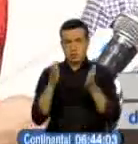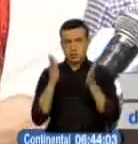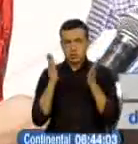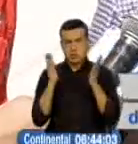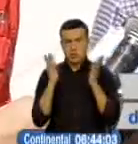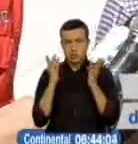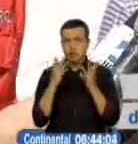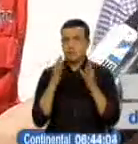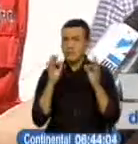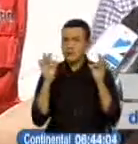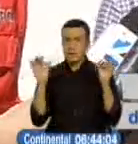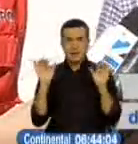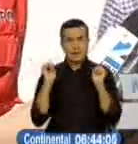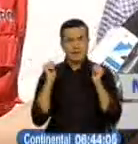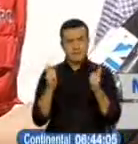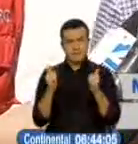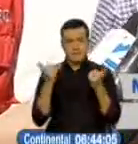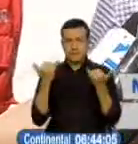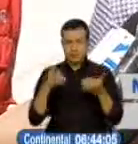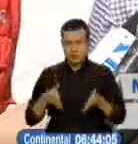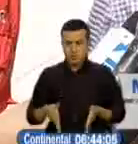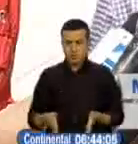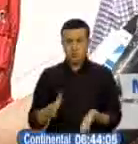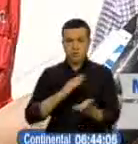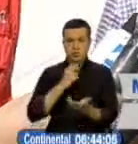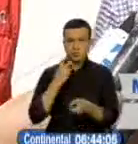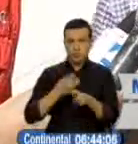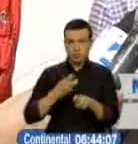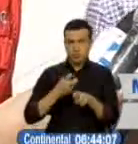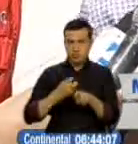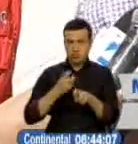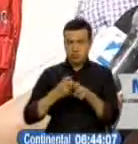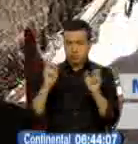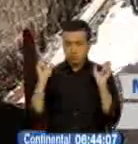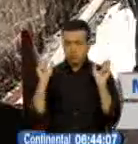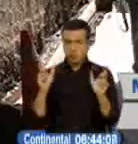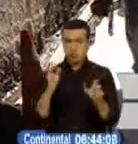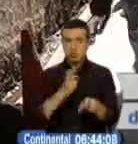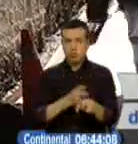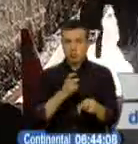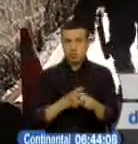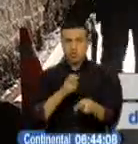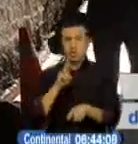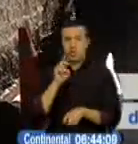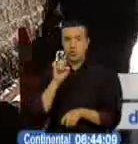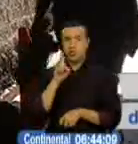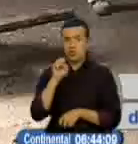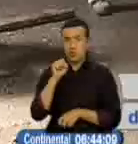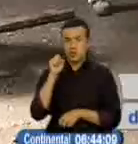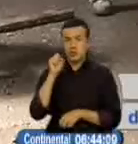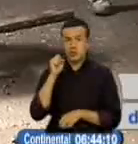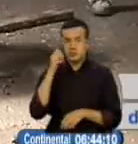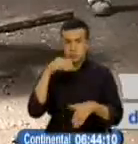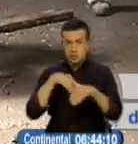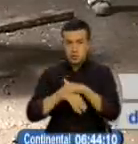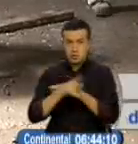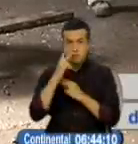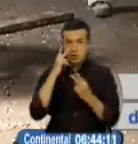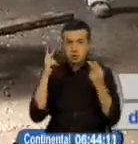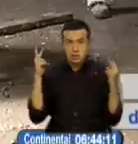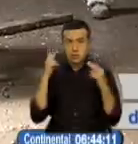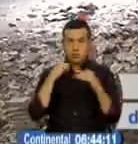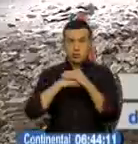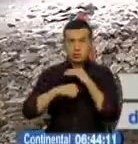con mucha mejor calidad, ahora es una vía de hormigón con aceras de hormigón. Rodas también visitó la construcción subterránea de la